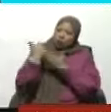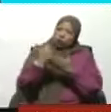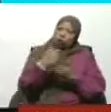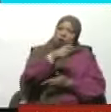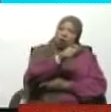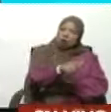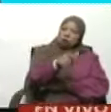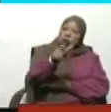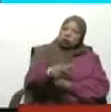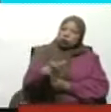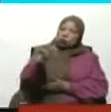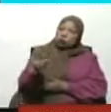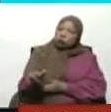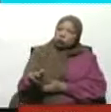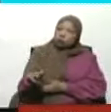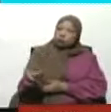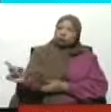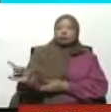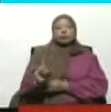Y no vayas a creer